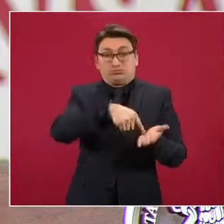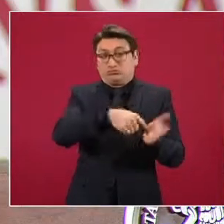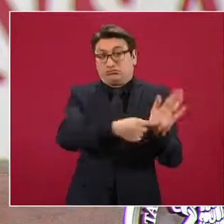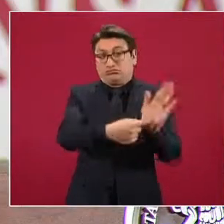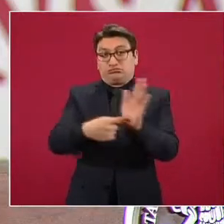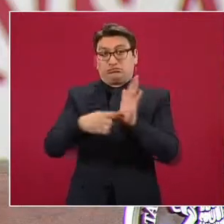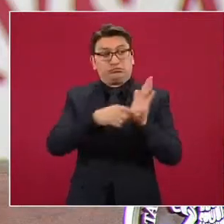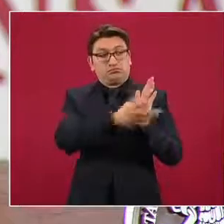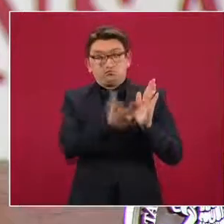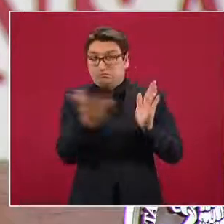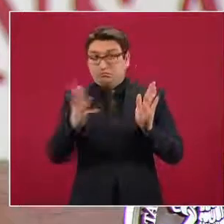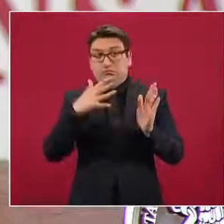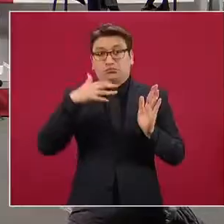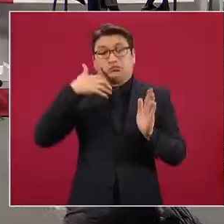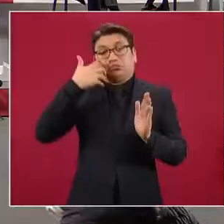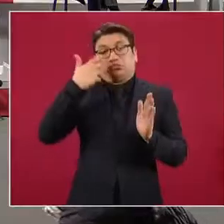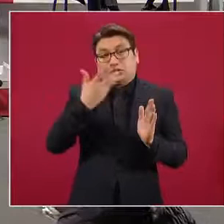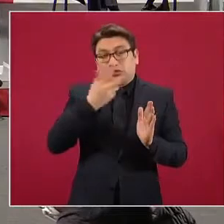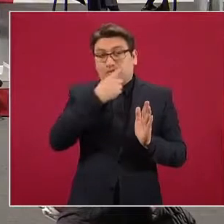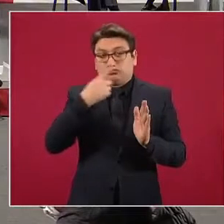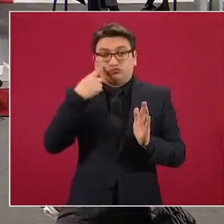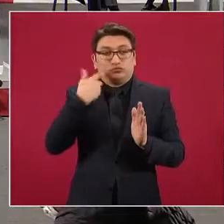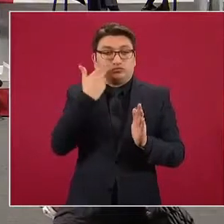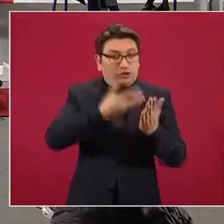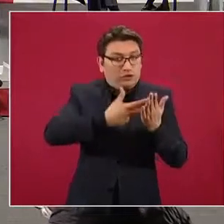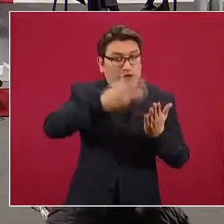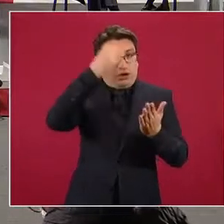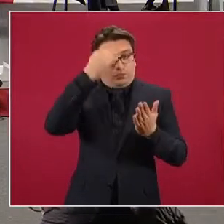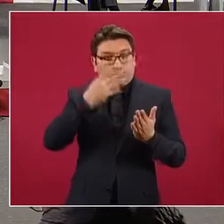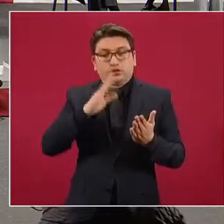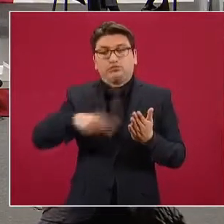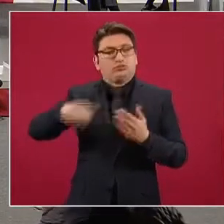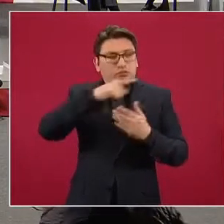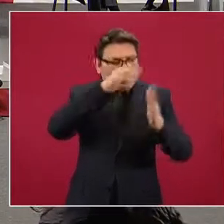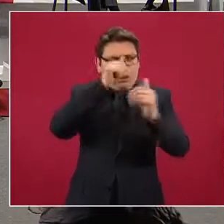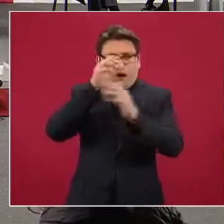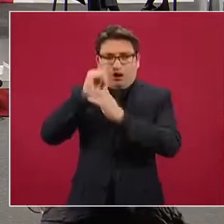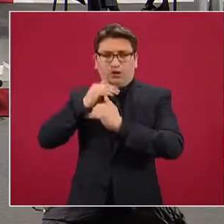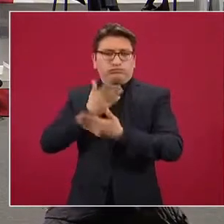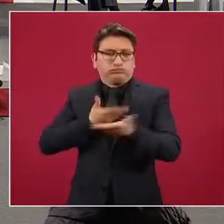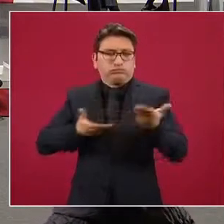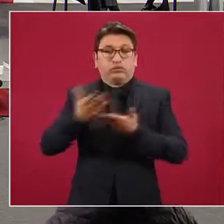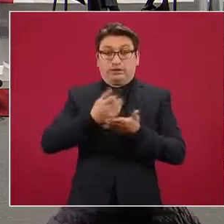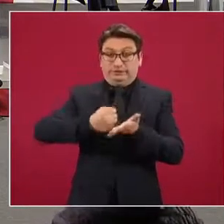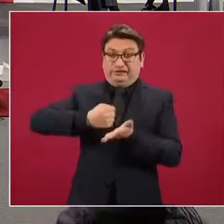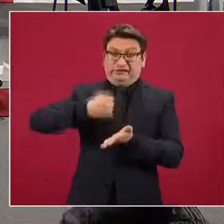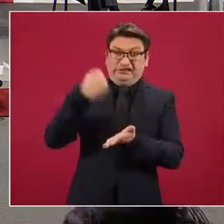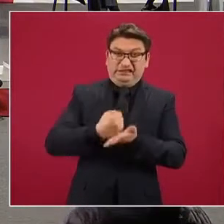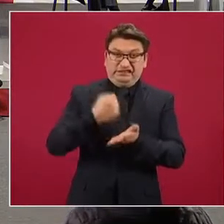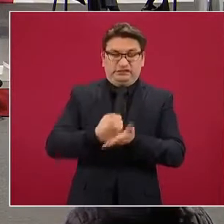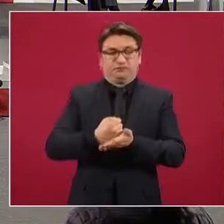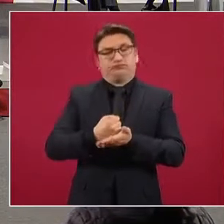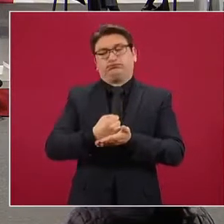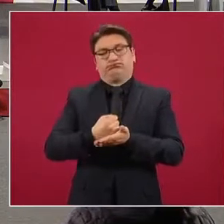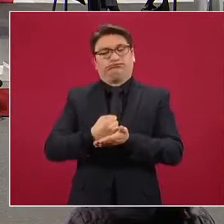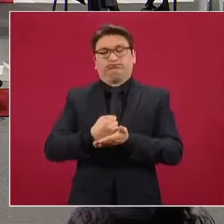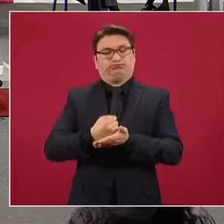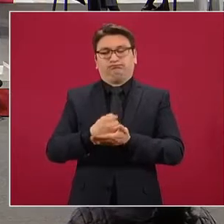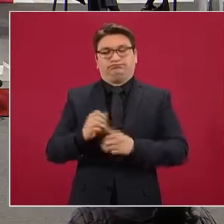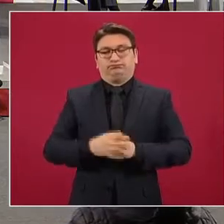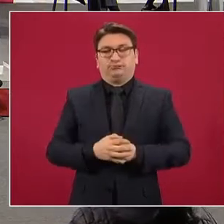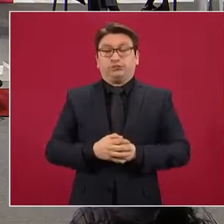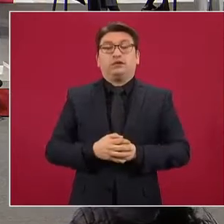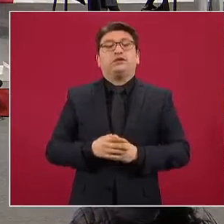exponen es absolutamente voluntaria, debe ser fruto del acuerdo y no de la imposición, es de